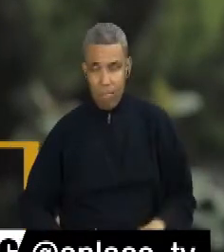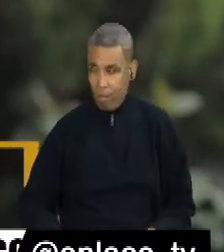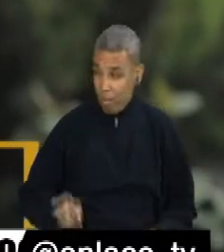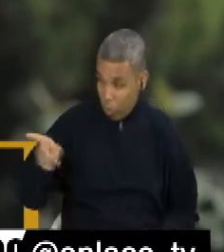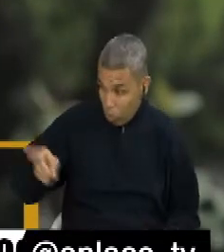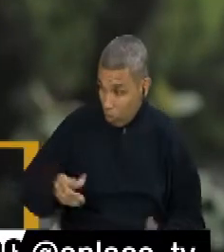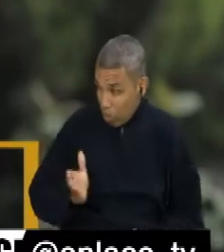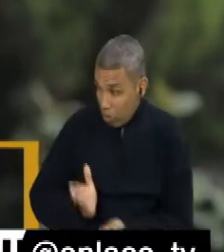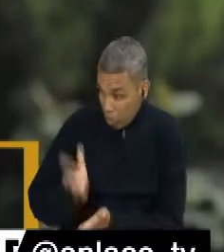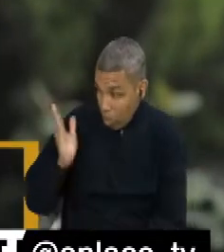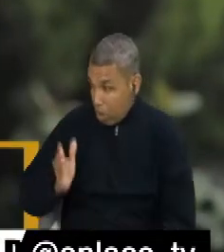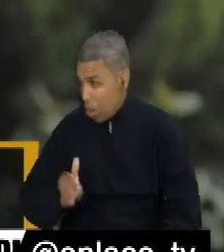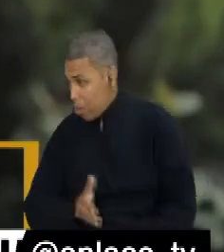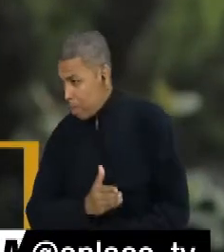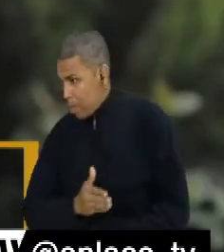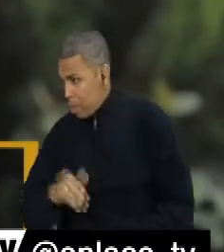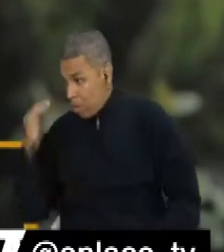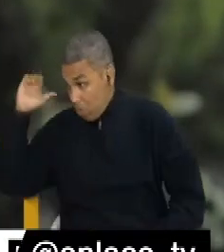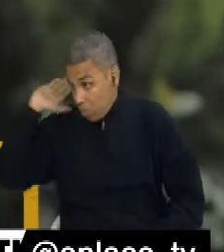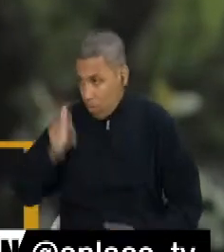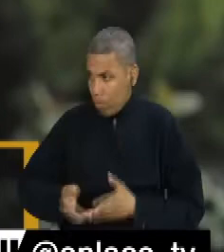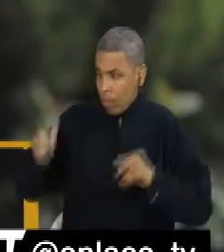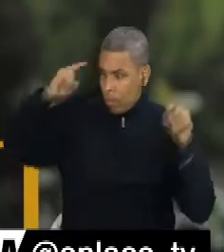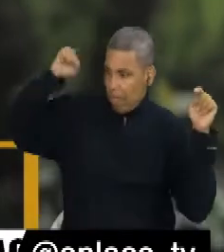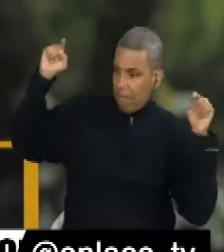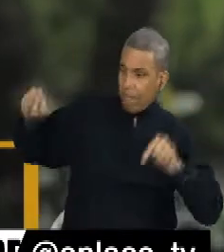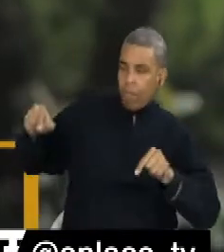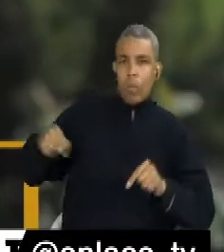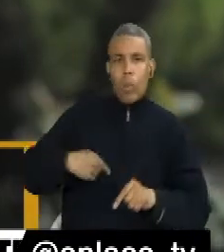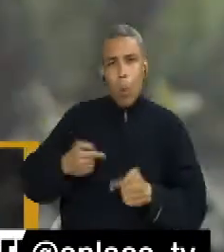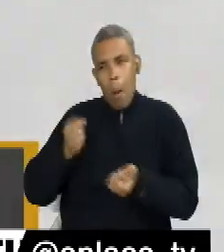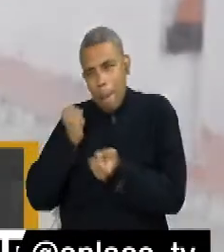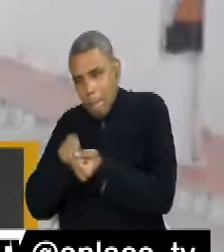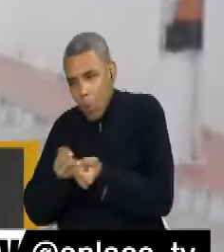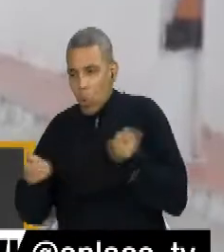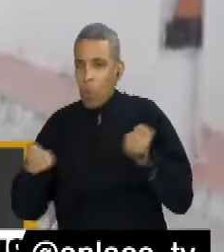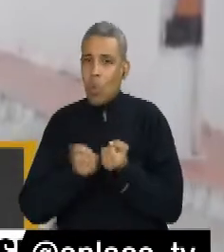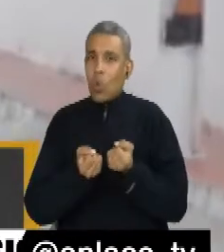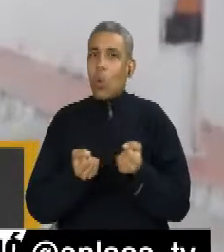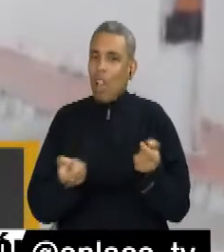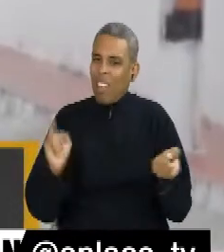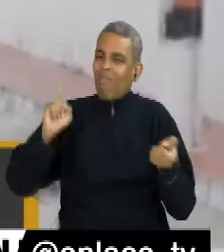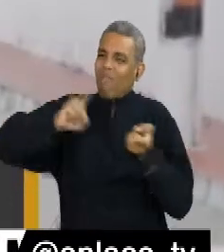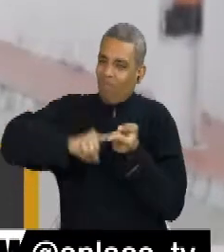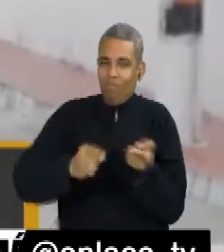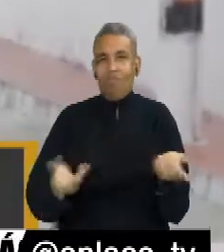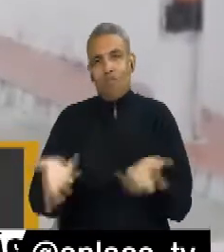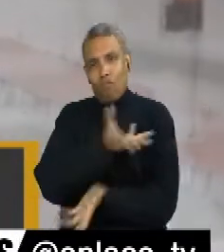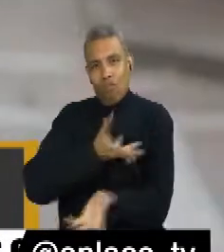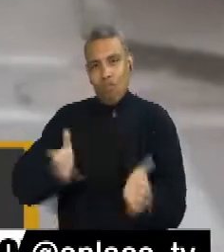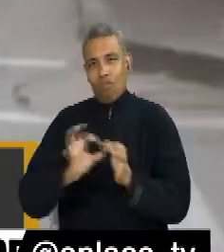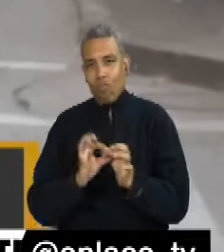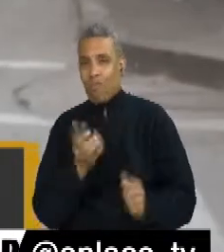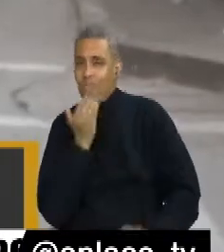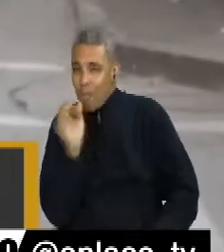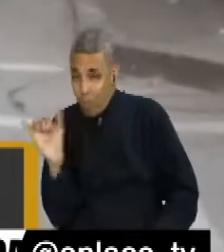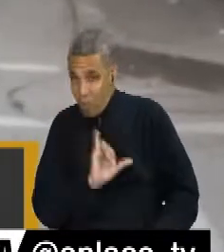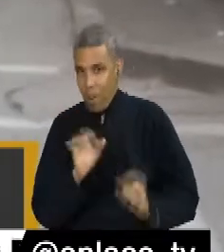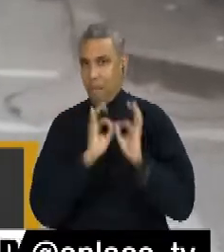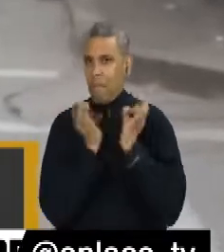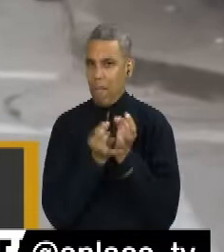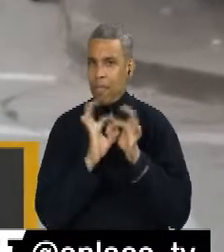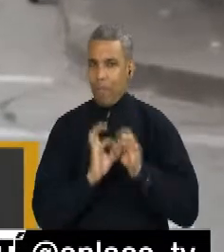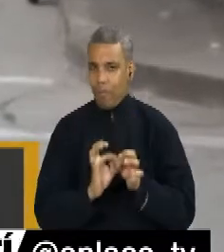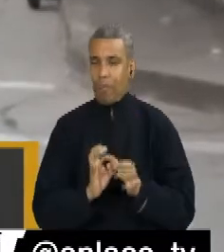de nuestro vecino y aquí todos éramos familia, somos familia todavía. La calidez humana y la unión entre vecinos aún prevalece en